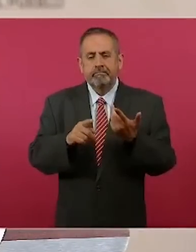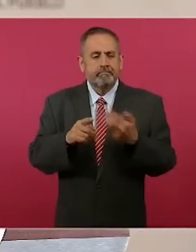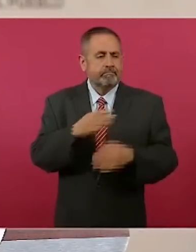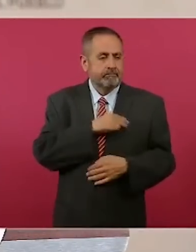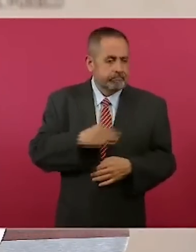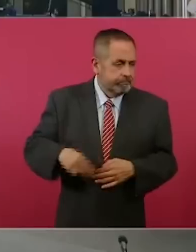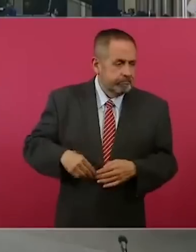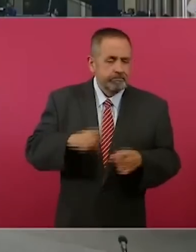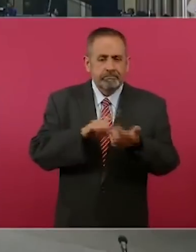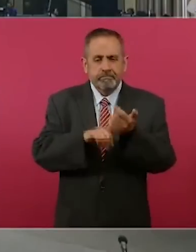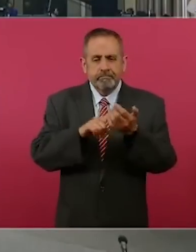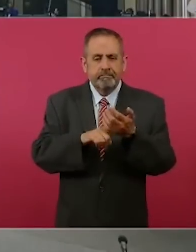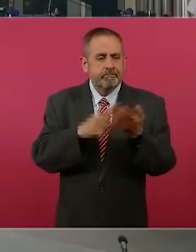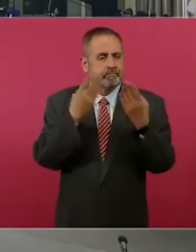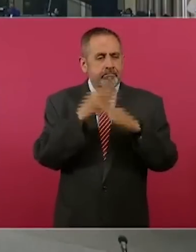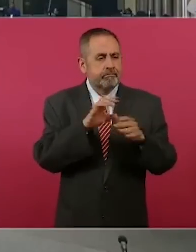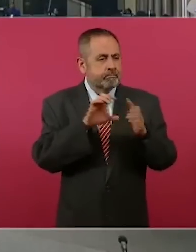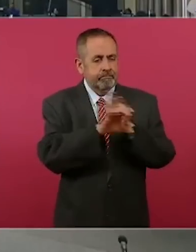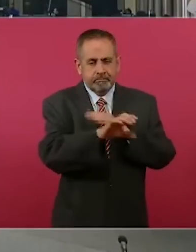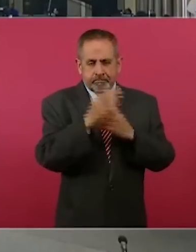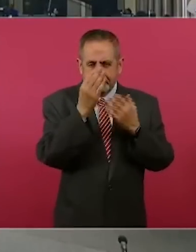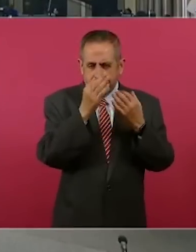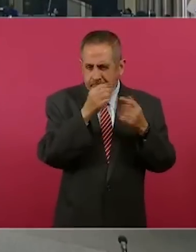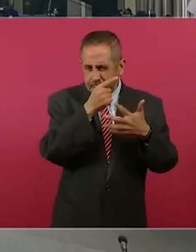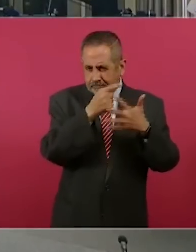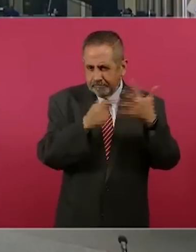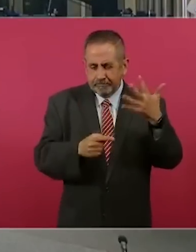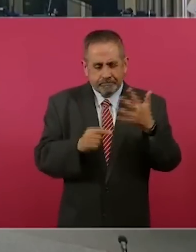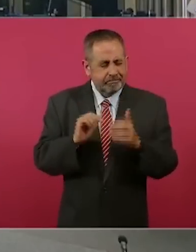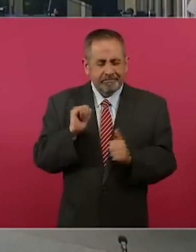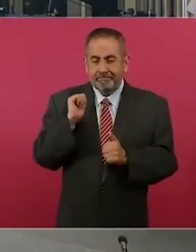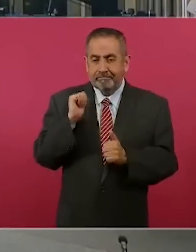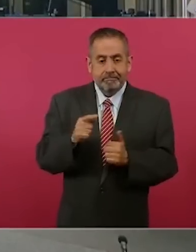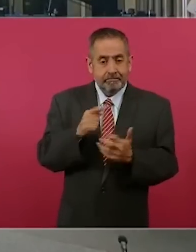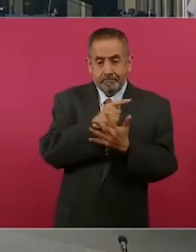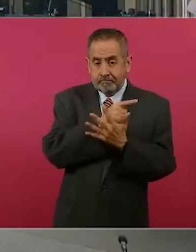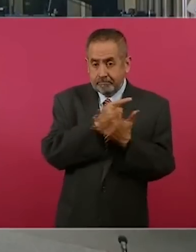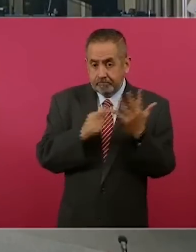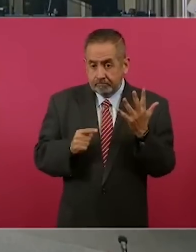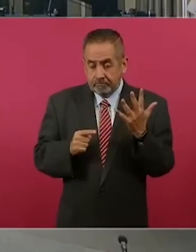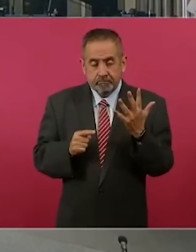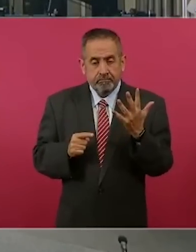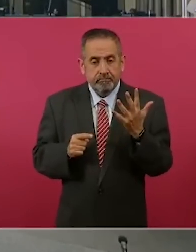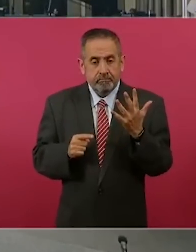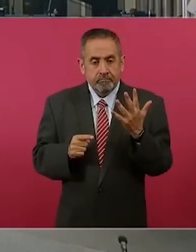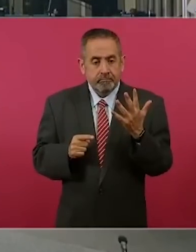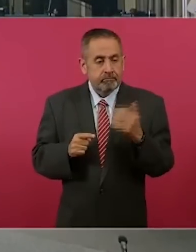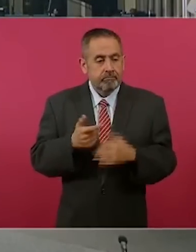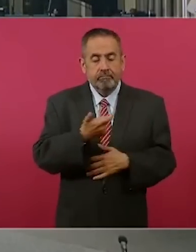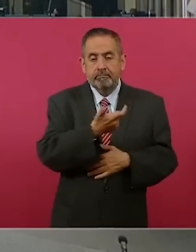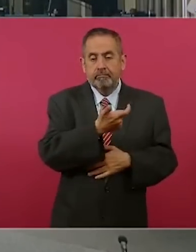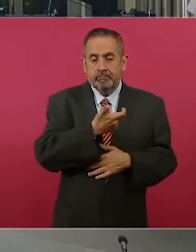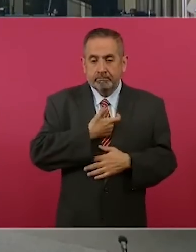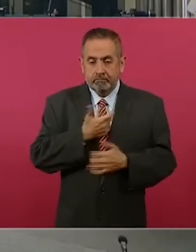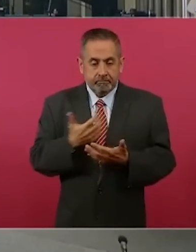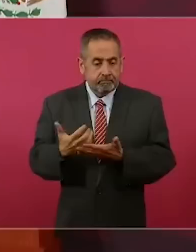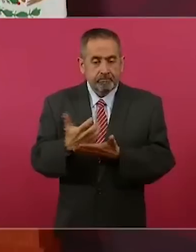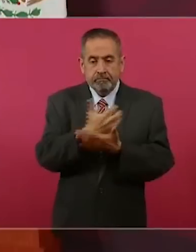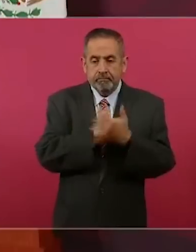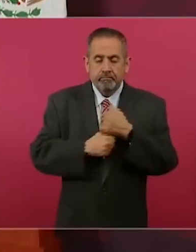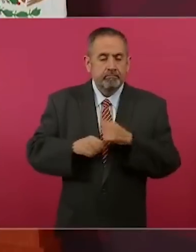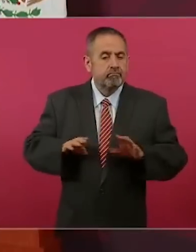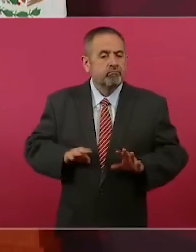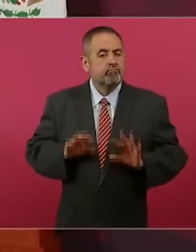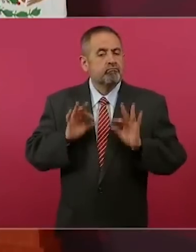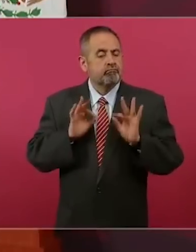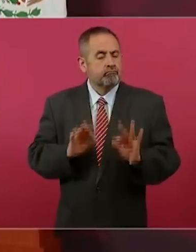públicos, instituciones y organismos autónomos y cualquier otro ente público, recibirán una remuneración